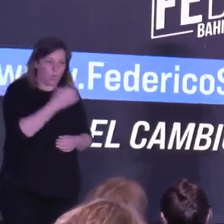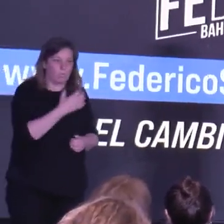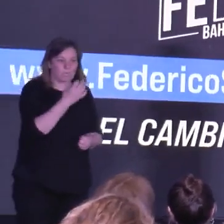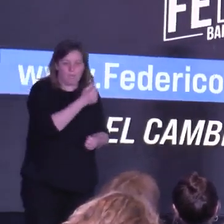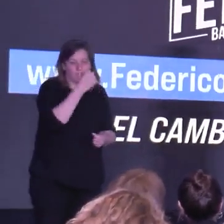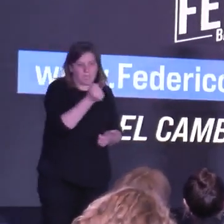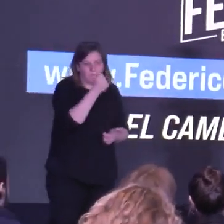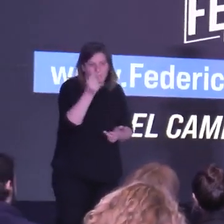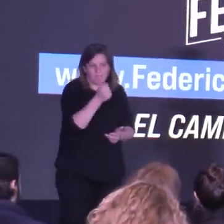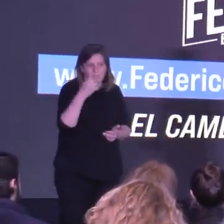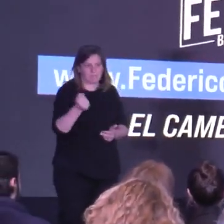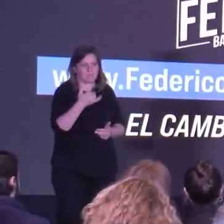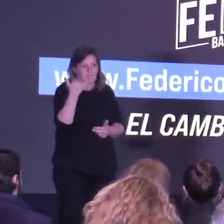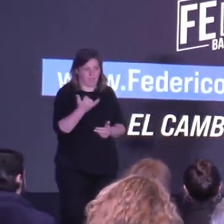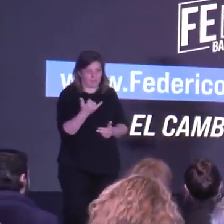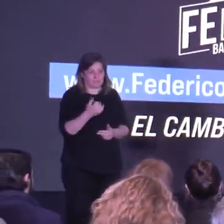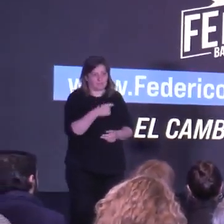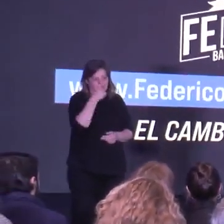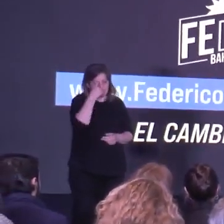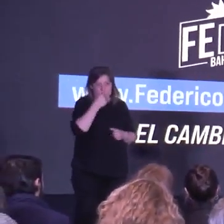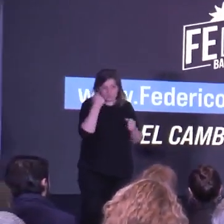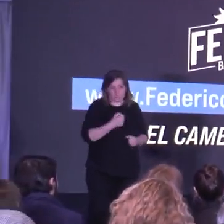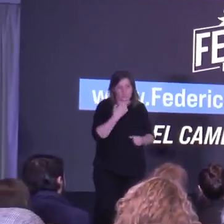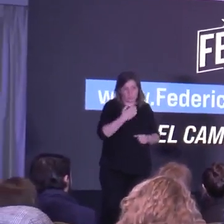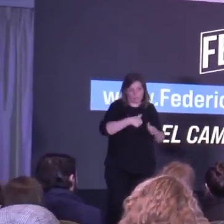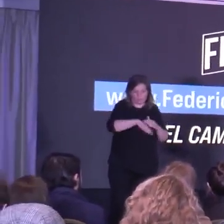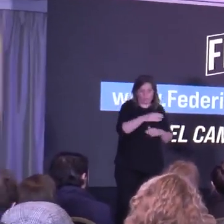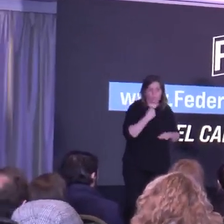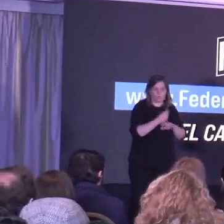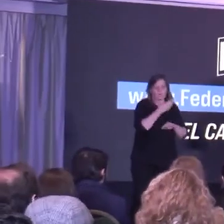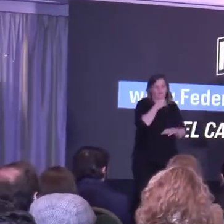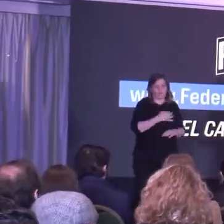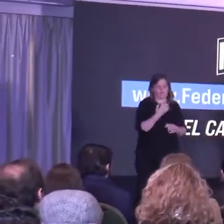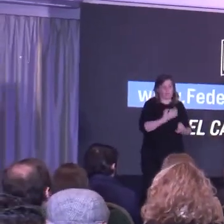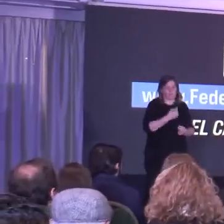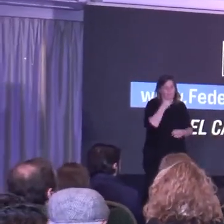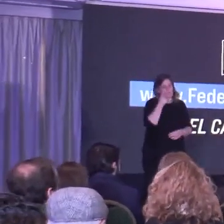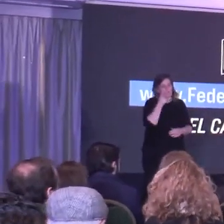hacia la intendencia de nuestra querida ciudad. Muchísimas gracias.